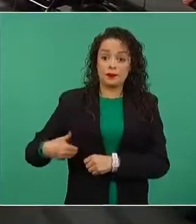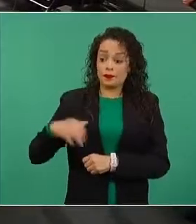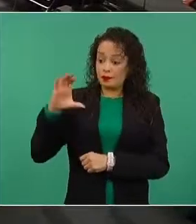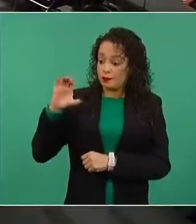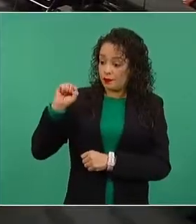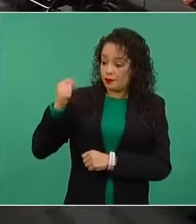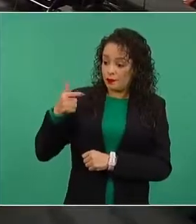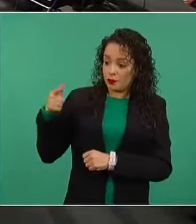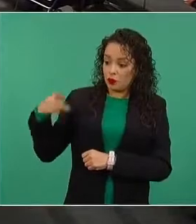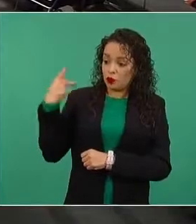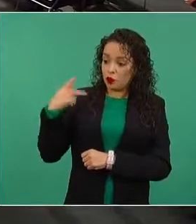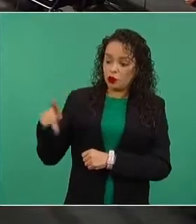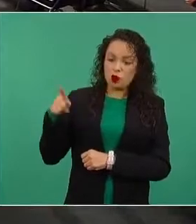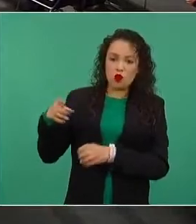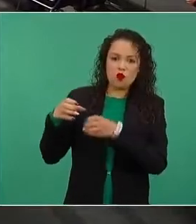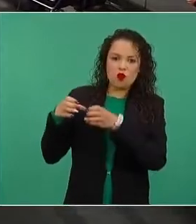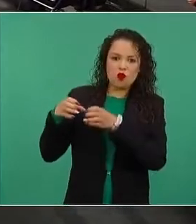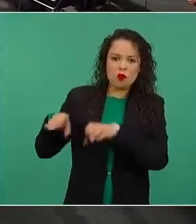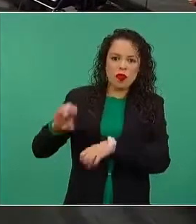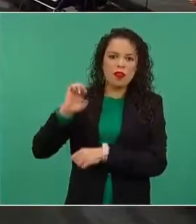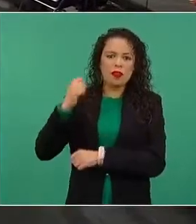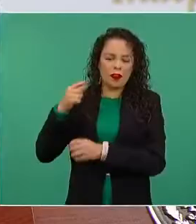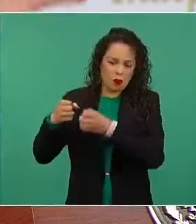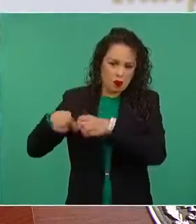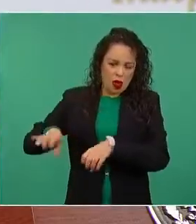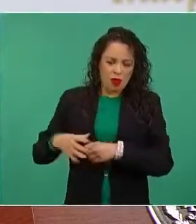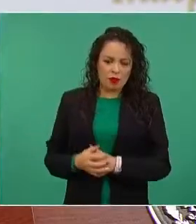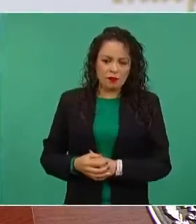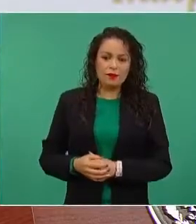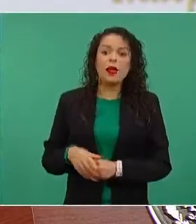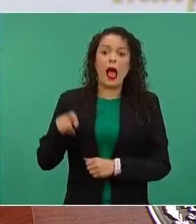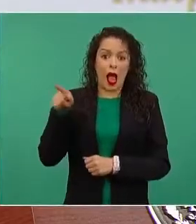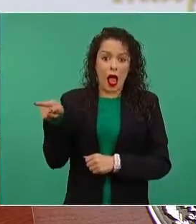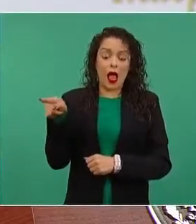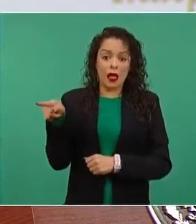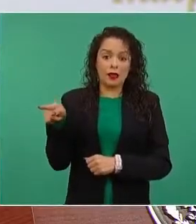que tenían una empresa, ganan esa empresa